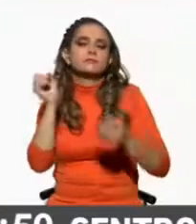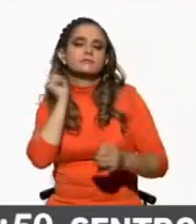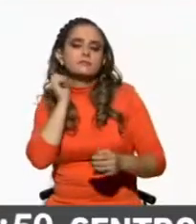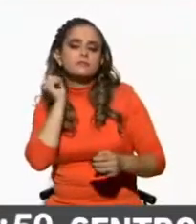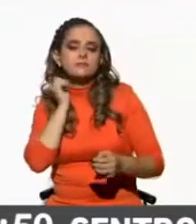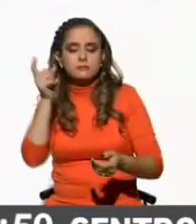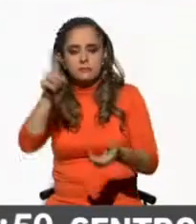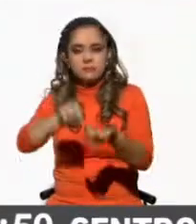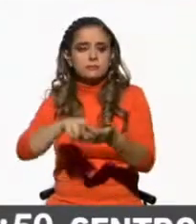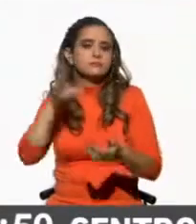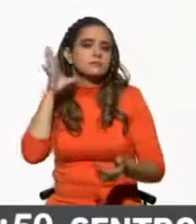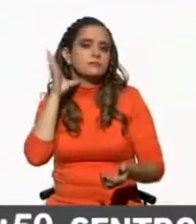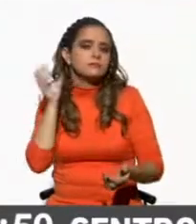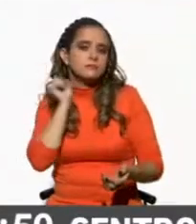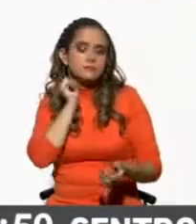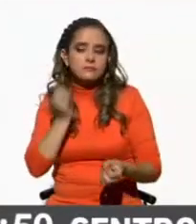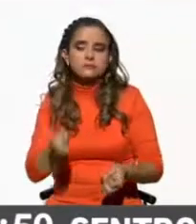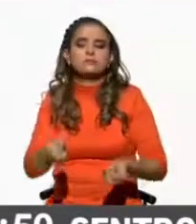hace...